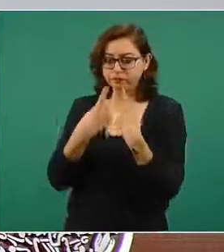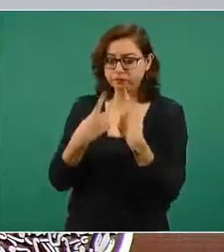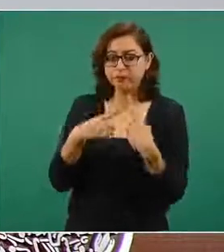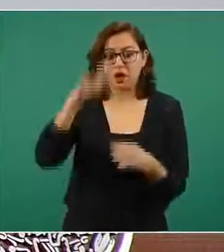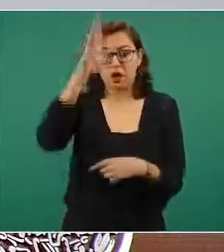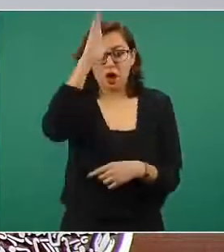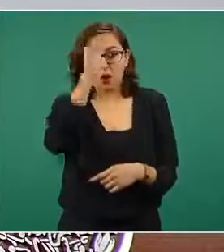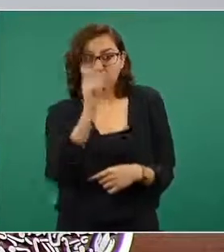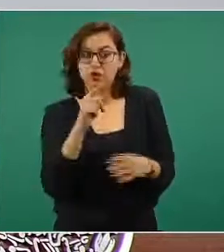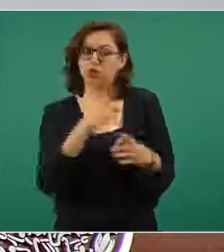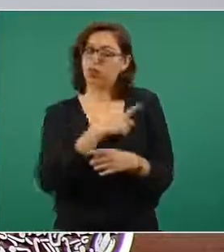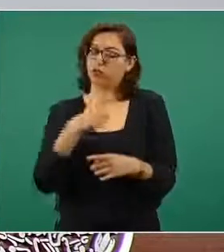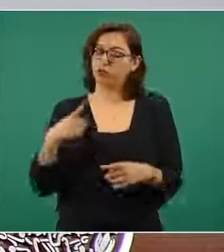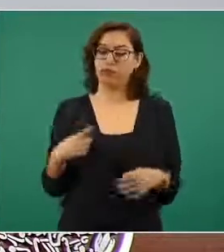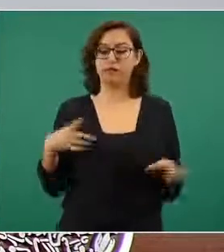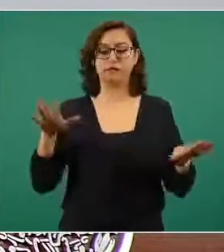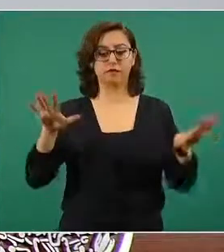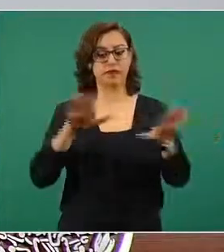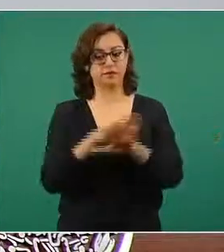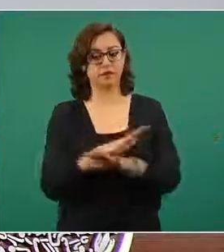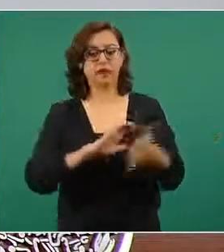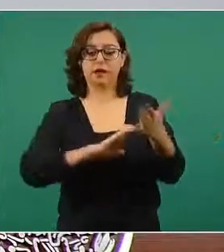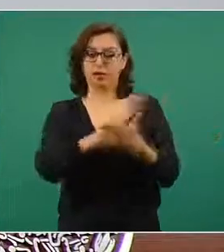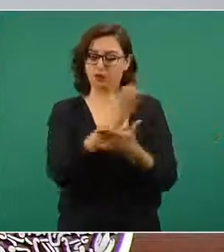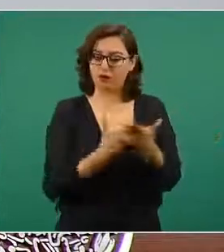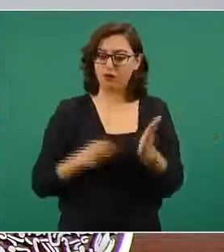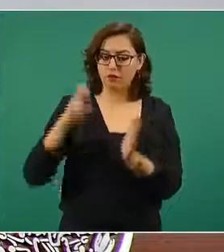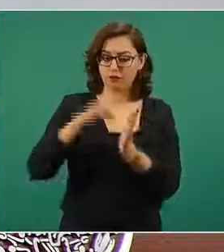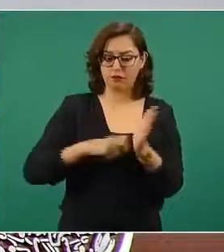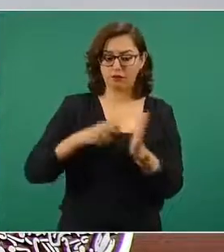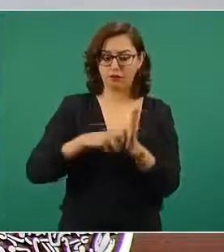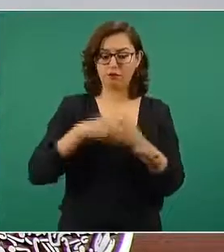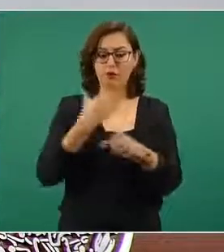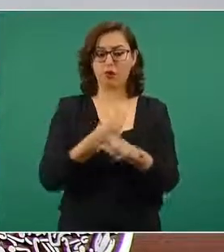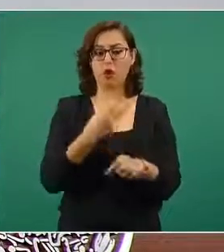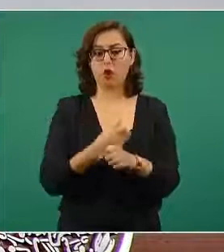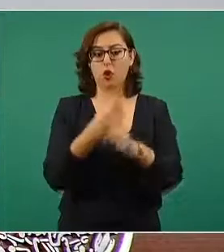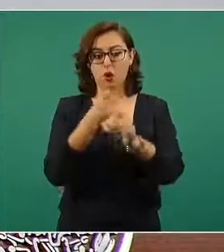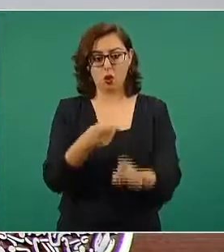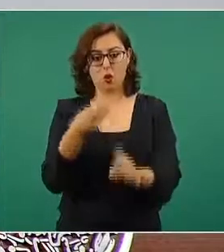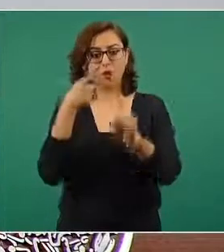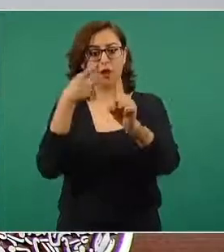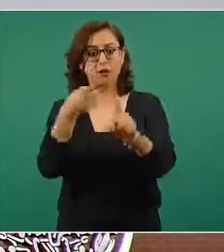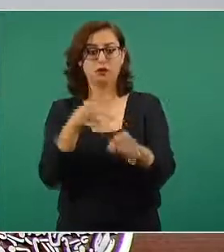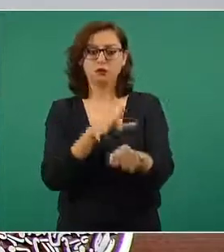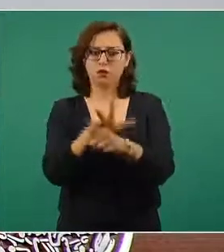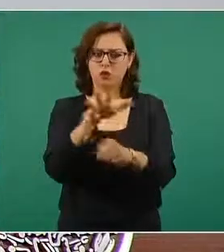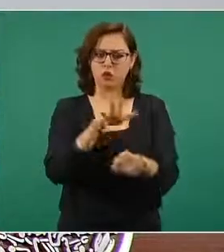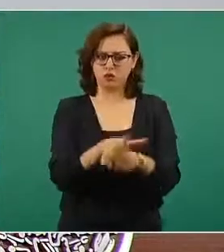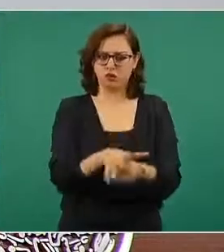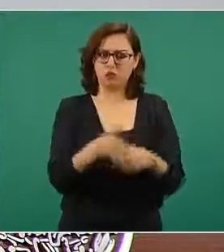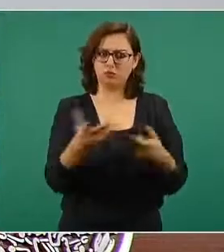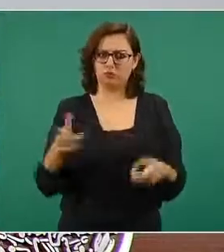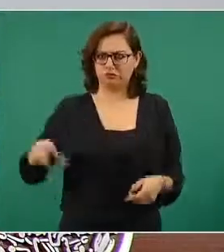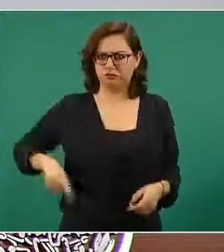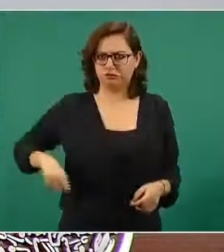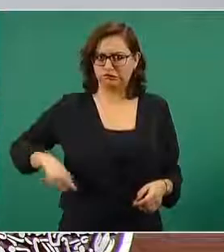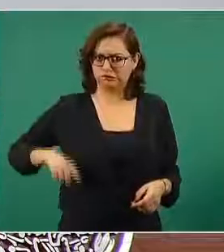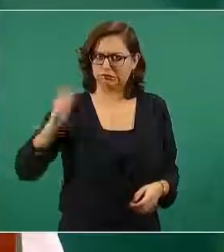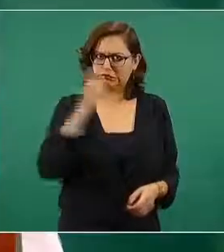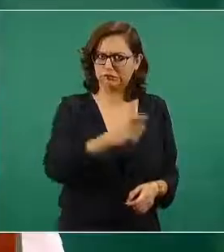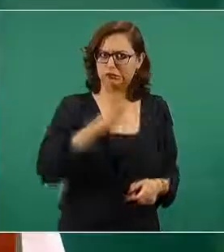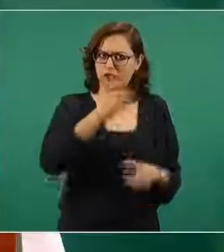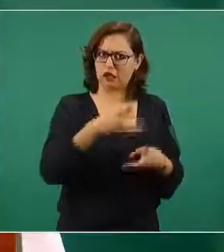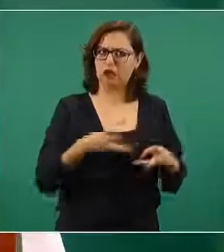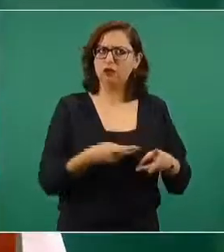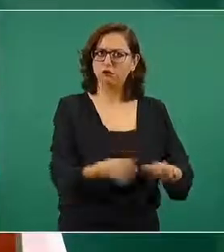empresarios titulares de los contratos, con la finalidad de generar mejores condiciones de pago para el Estado mexicano.